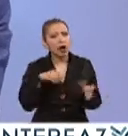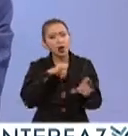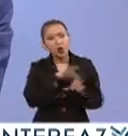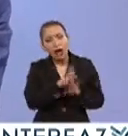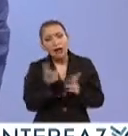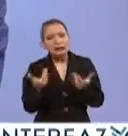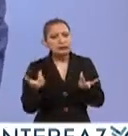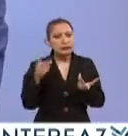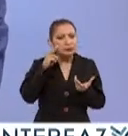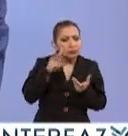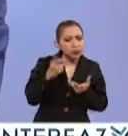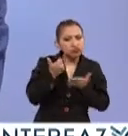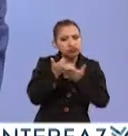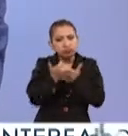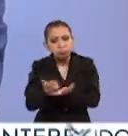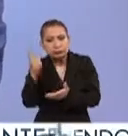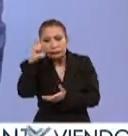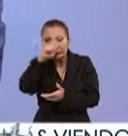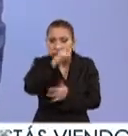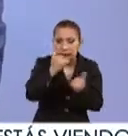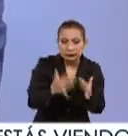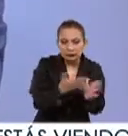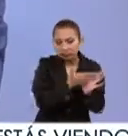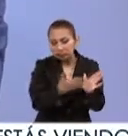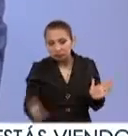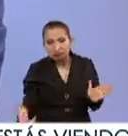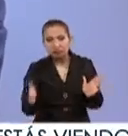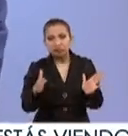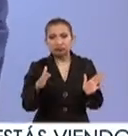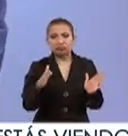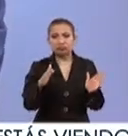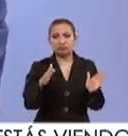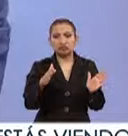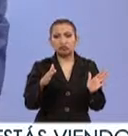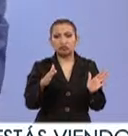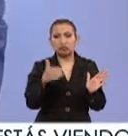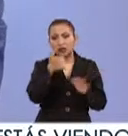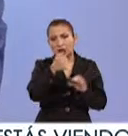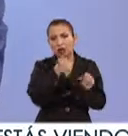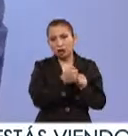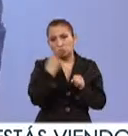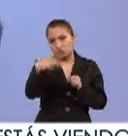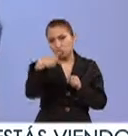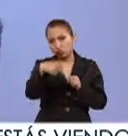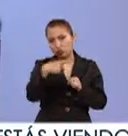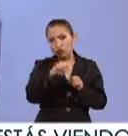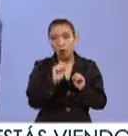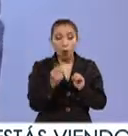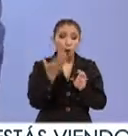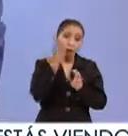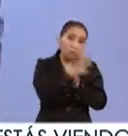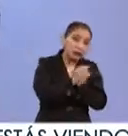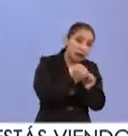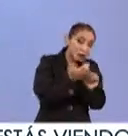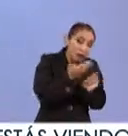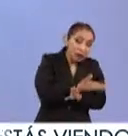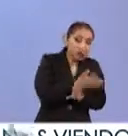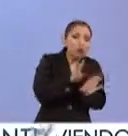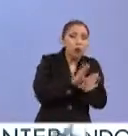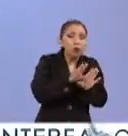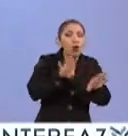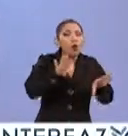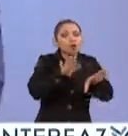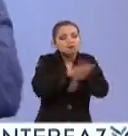grandes retos ha enfrentado durante los últimos 6 años al menos, o la última década? ¿Y cómo se ha